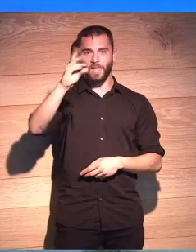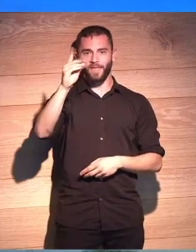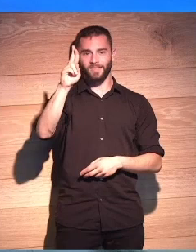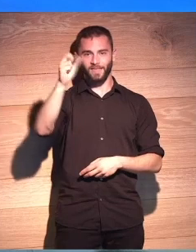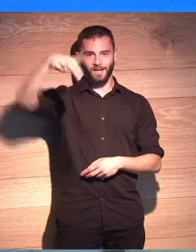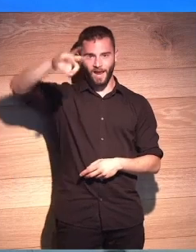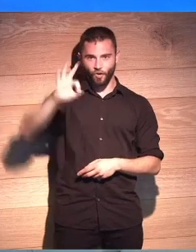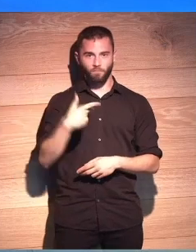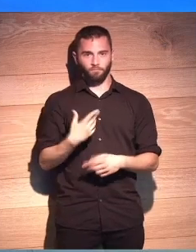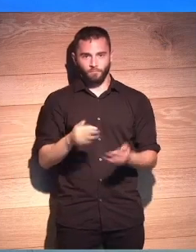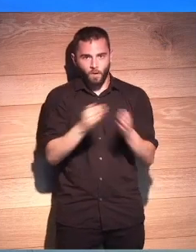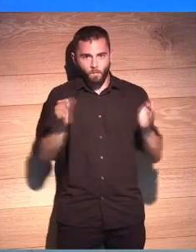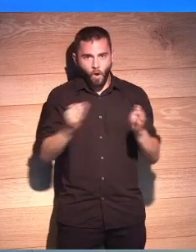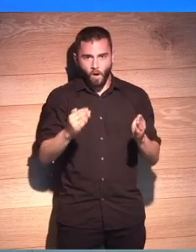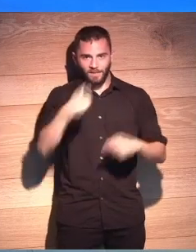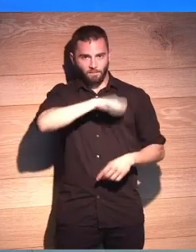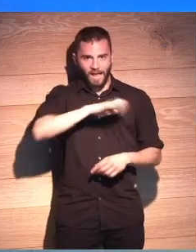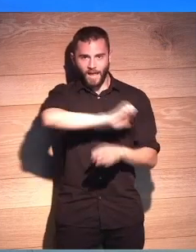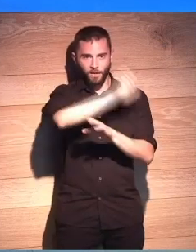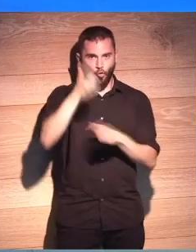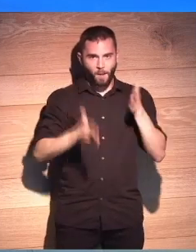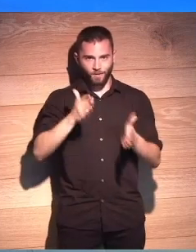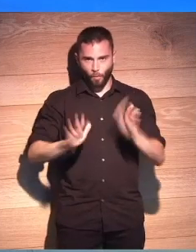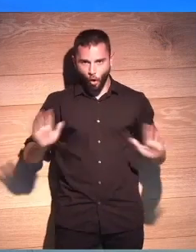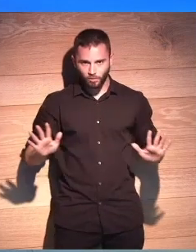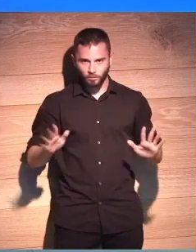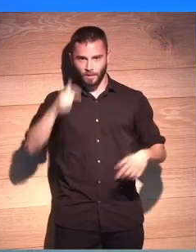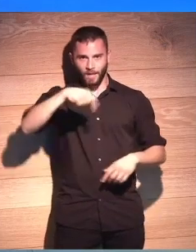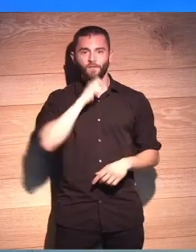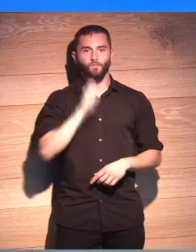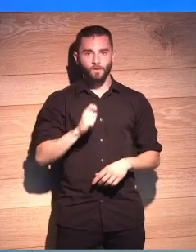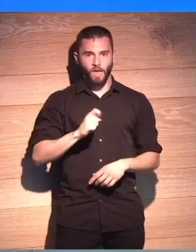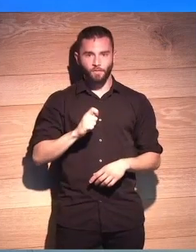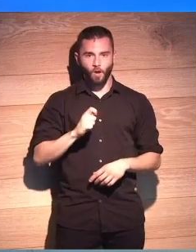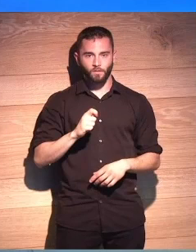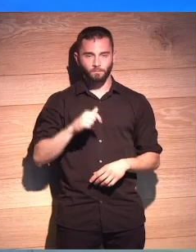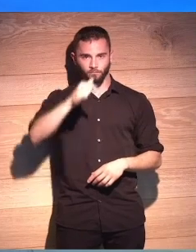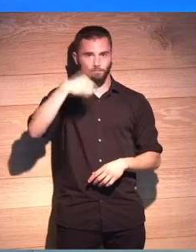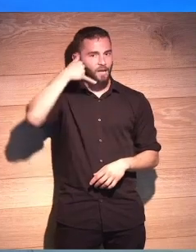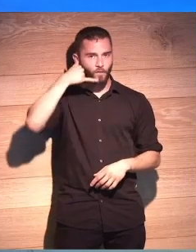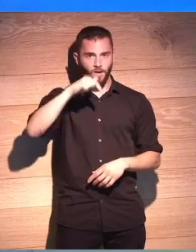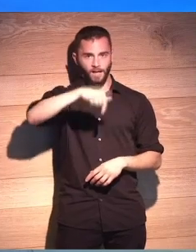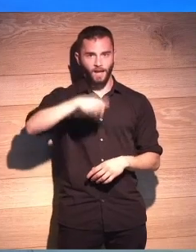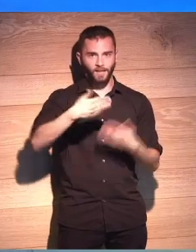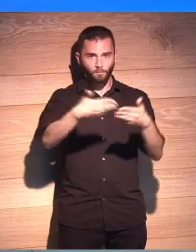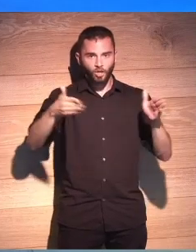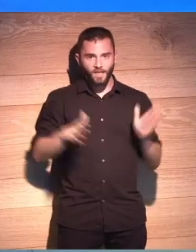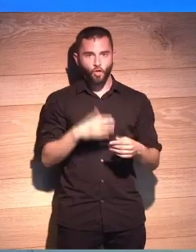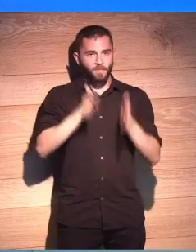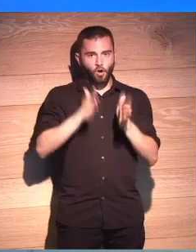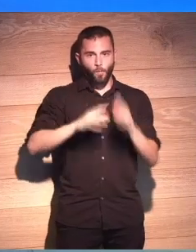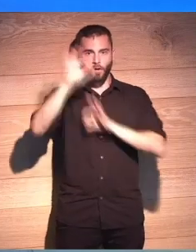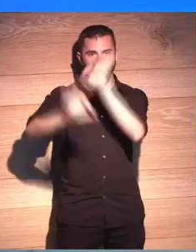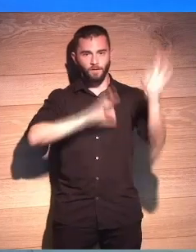Pablo Medrano, es un pionero en España y en Europa con los robots. Ha organizado aquí en Fundación una exposición de robots. Le vi el viernes pasado,